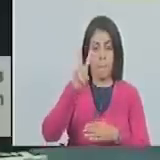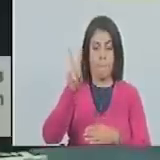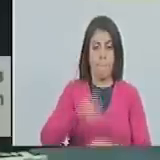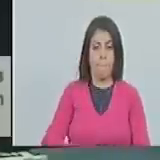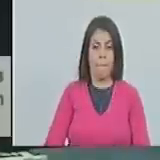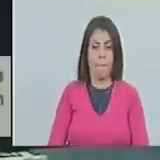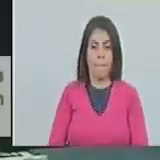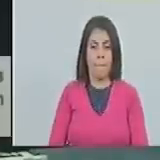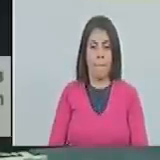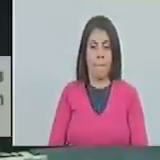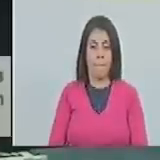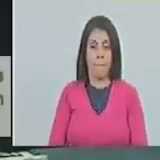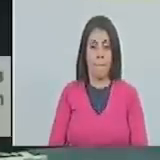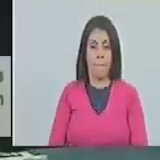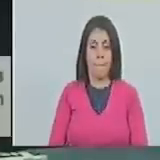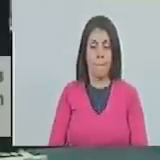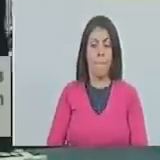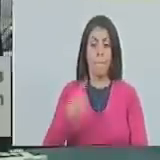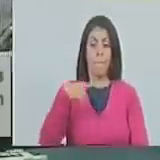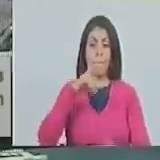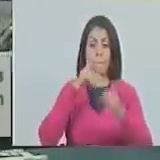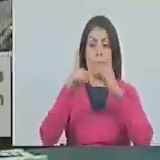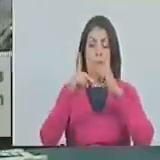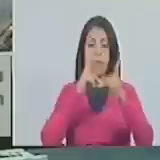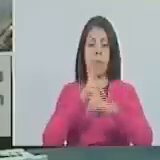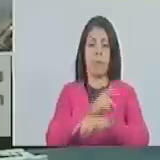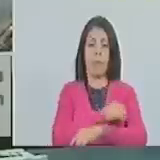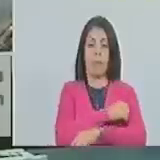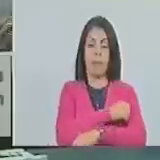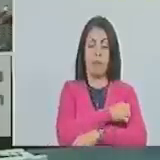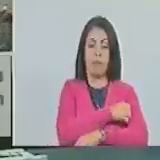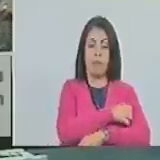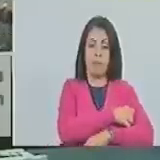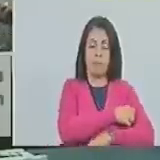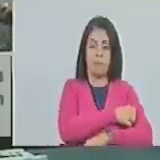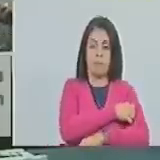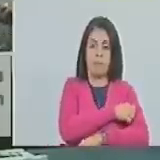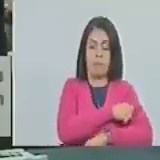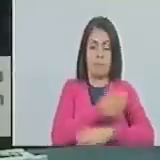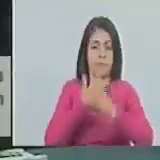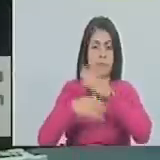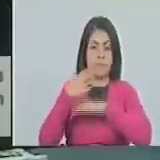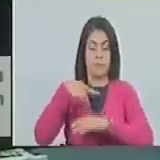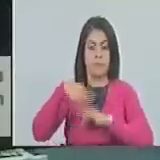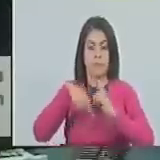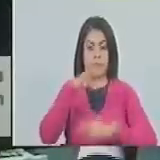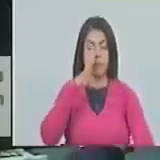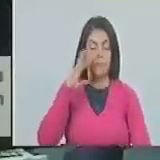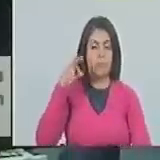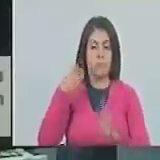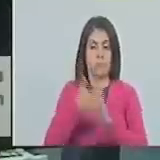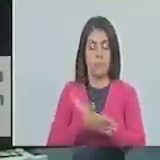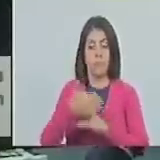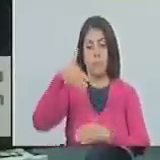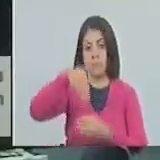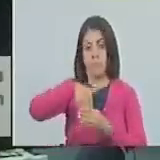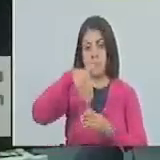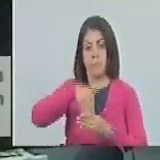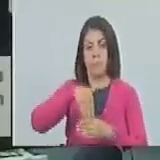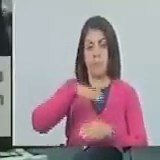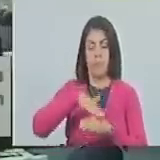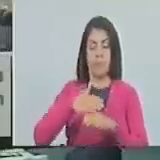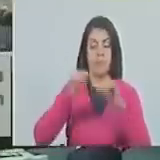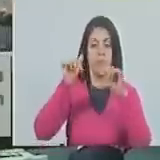venezolano, que hay una discusión, o hay una discusión que se viene dando de la Revolución Francesa sobre el sufragio como